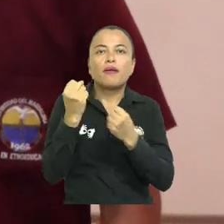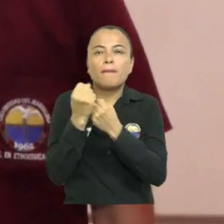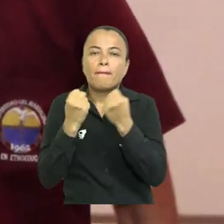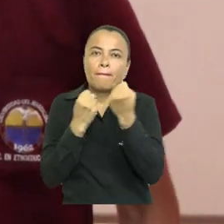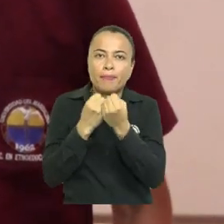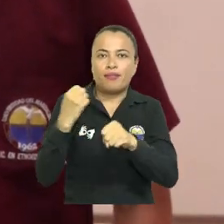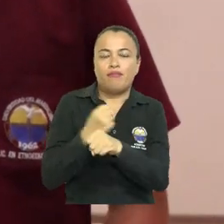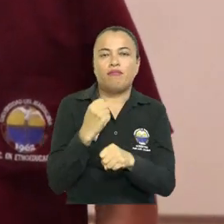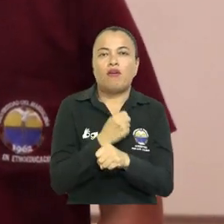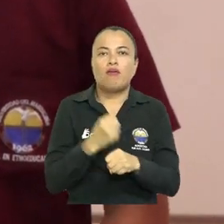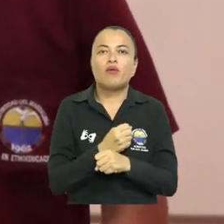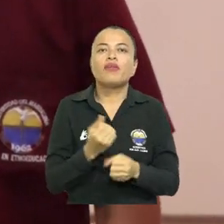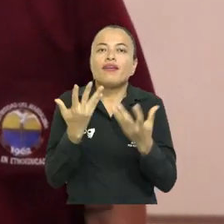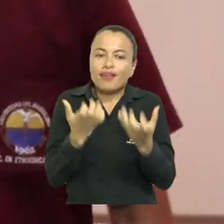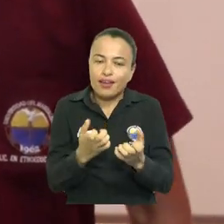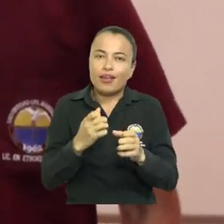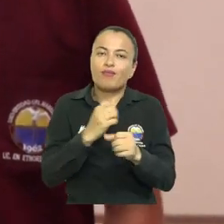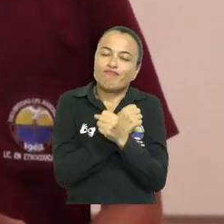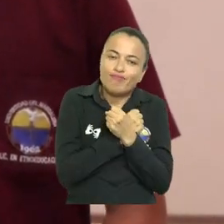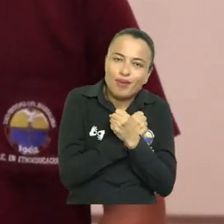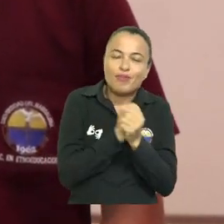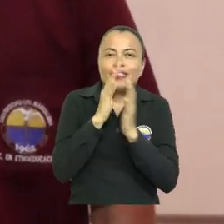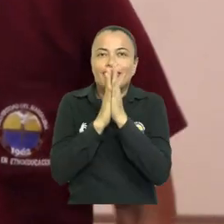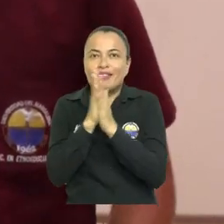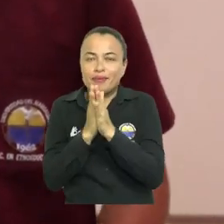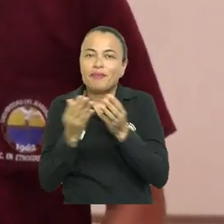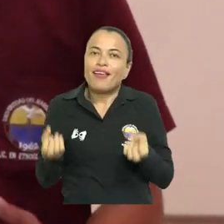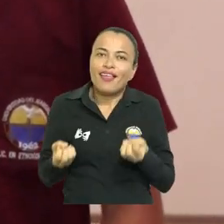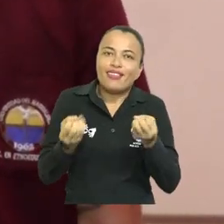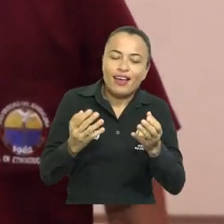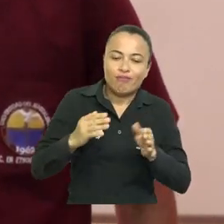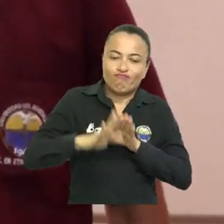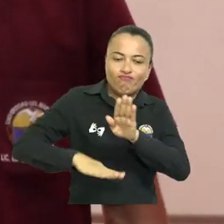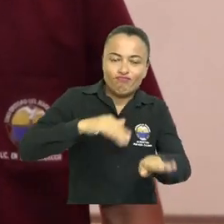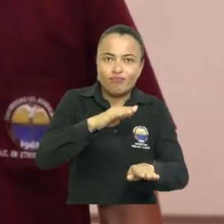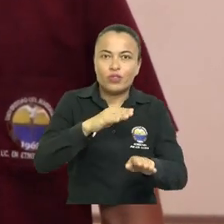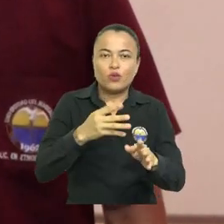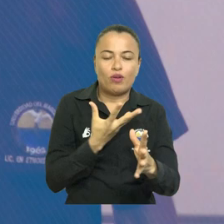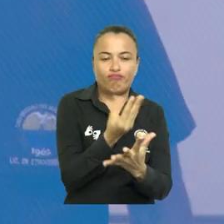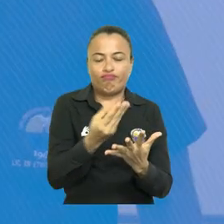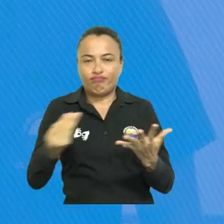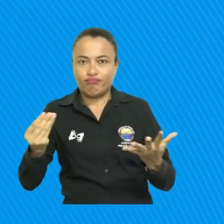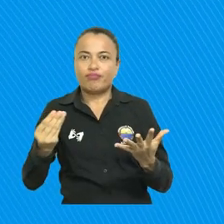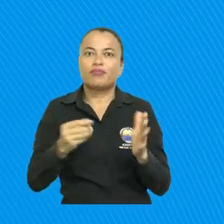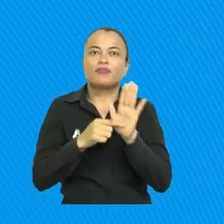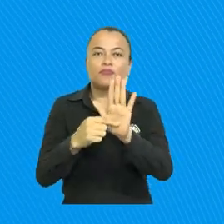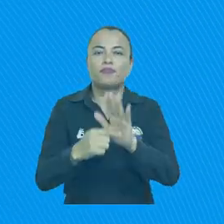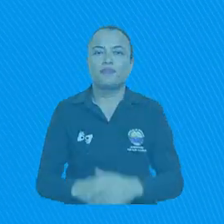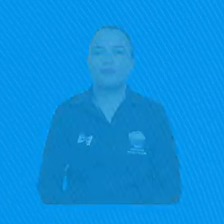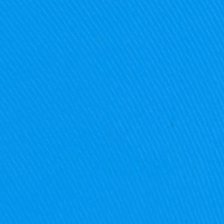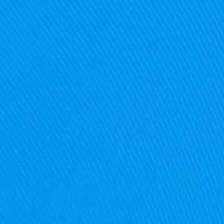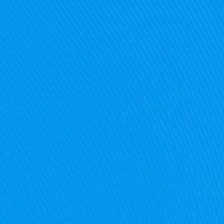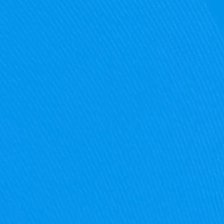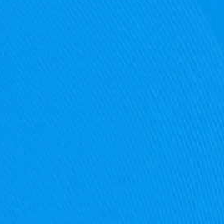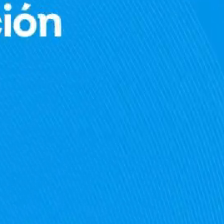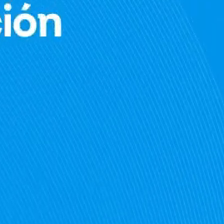Trabajaremos desde el amor y la esperanza para dar grandes pasos con huellas diversas.